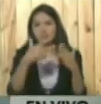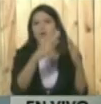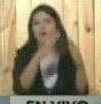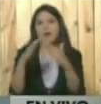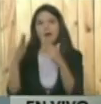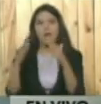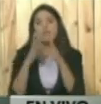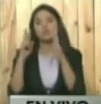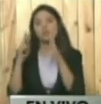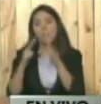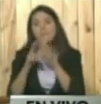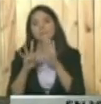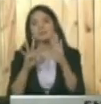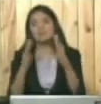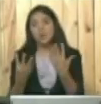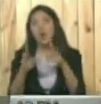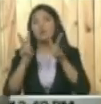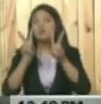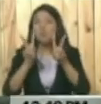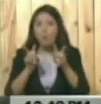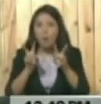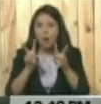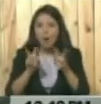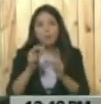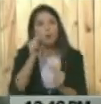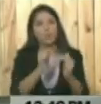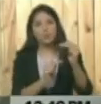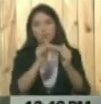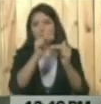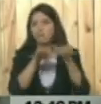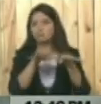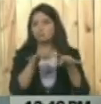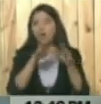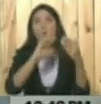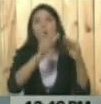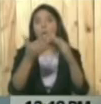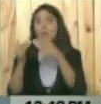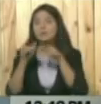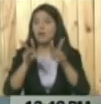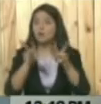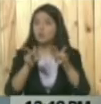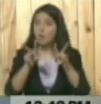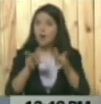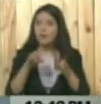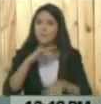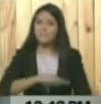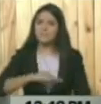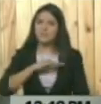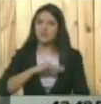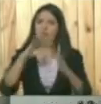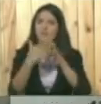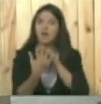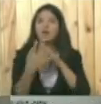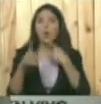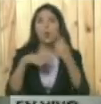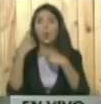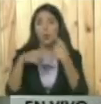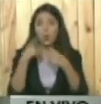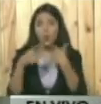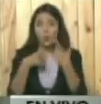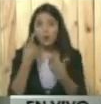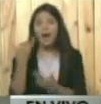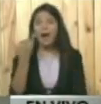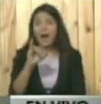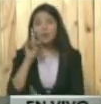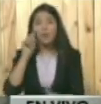al 2019, nuevas, construidas, comunidades nuevas, la Gran Misión Barrio Nuevo, Barrio Tricolor,